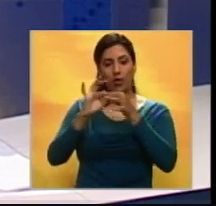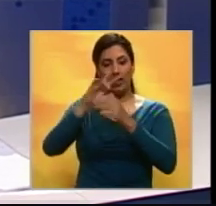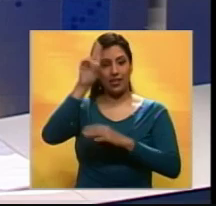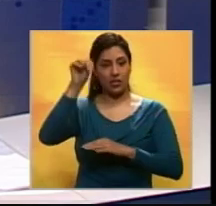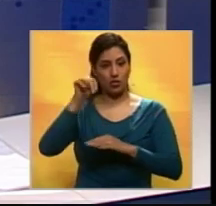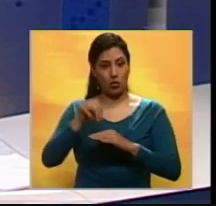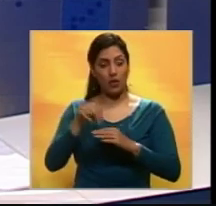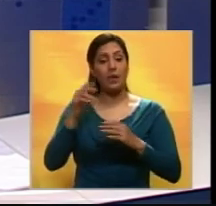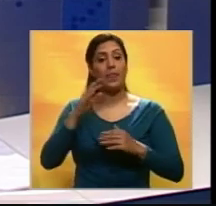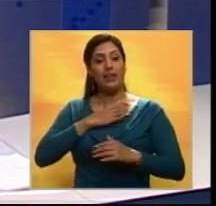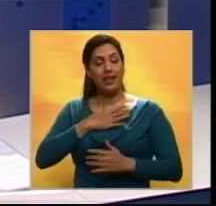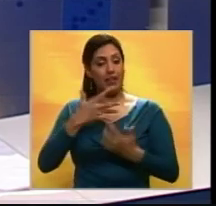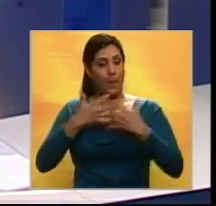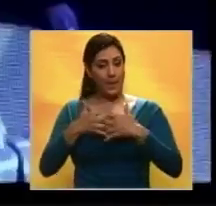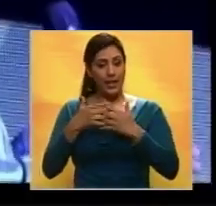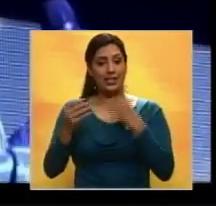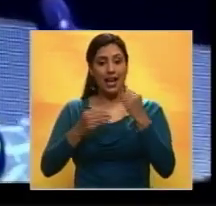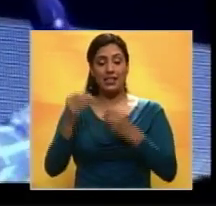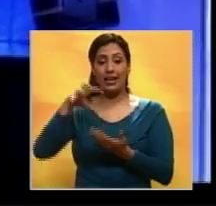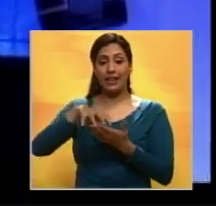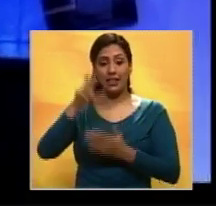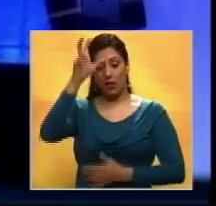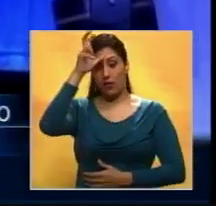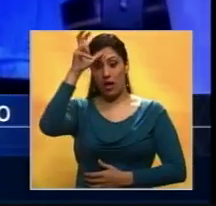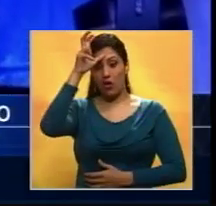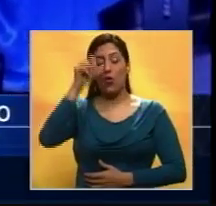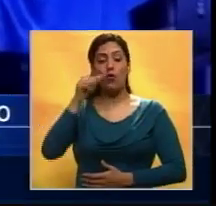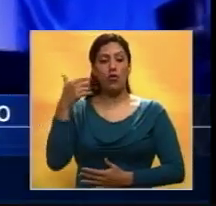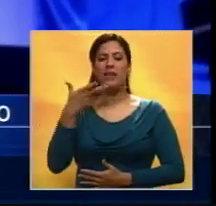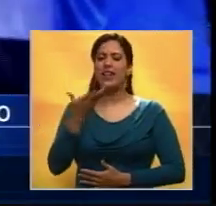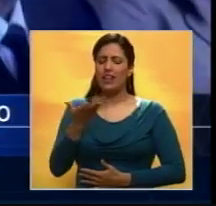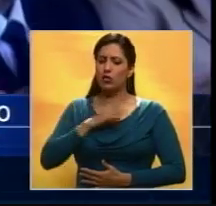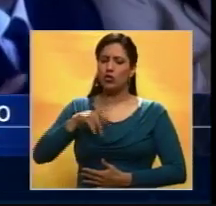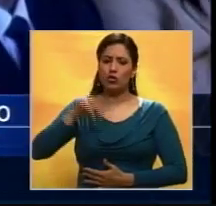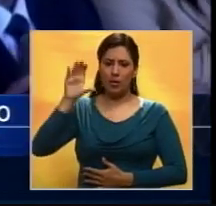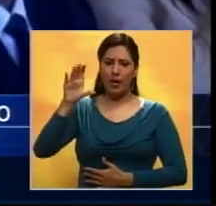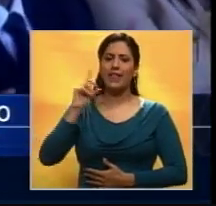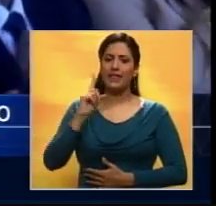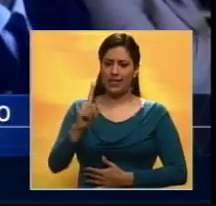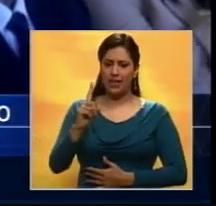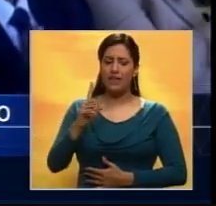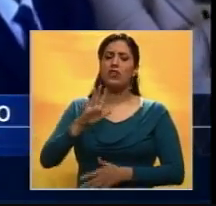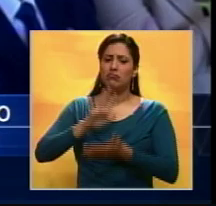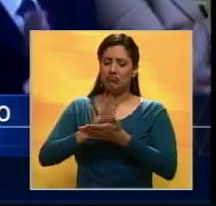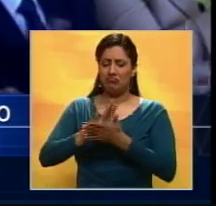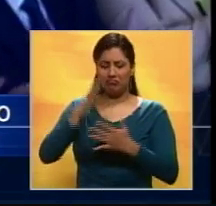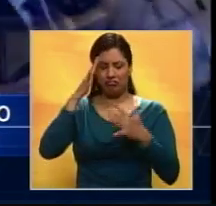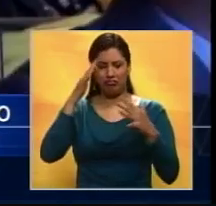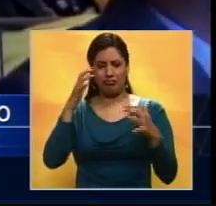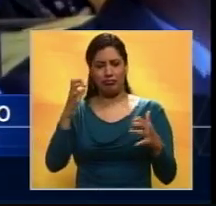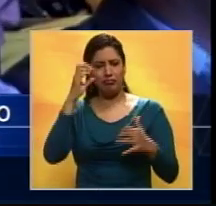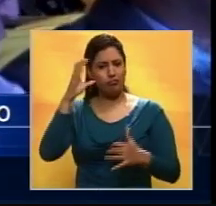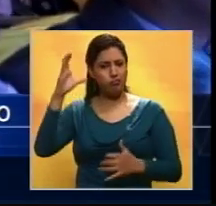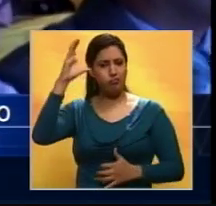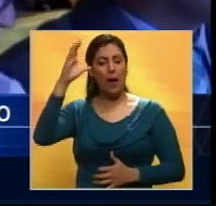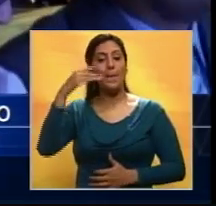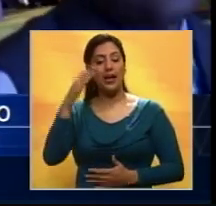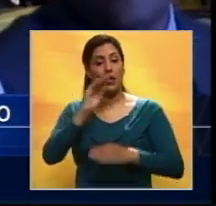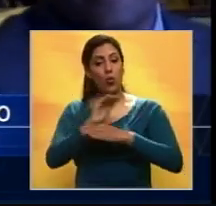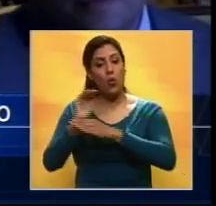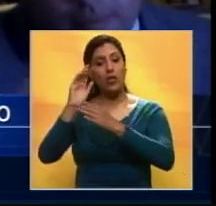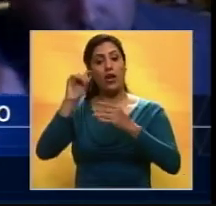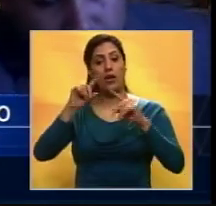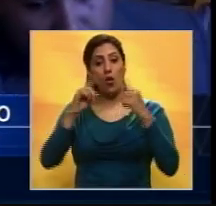nacional. Desde la cumbre empresarial realizada en el estado Falcón, Gaviria reiteró que nuestro país tiene la capacidad y los potenciales para brindar